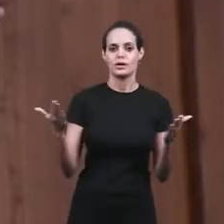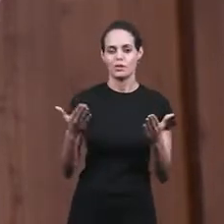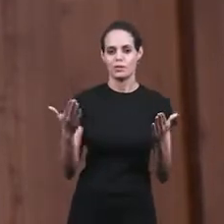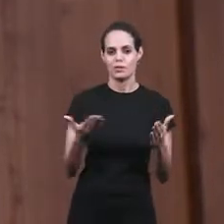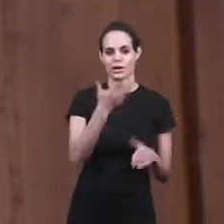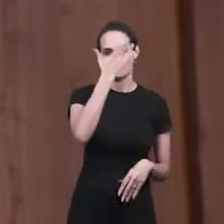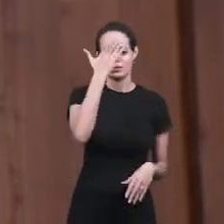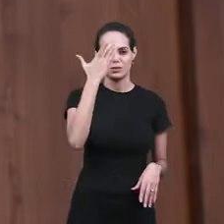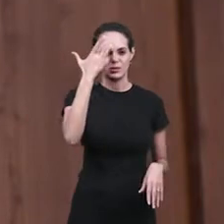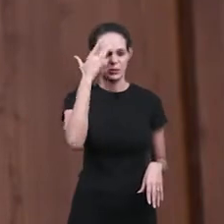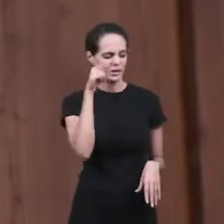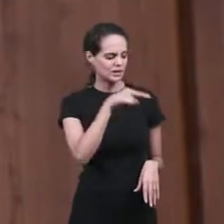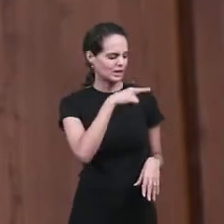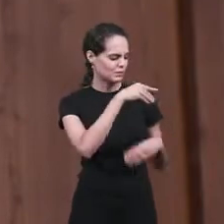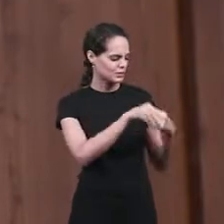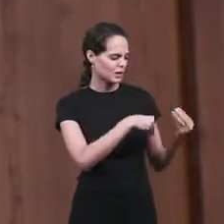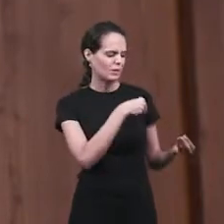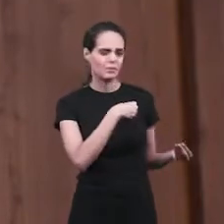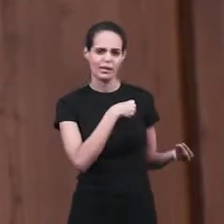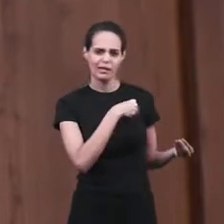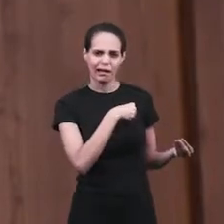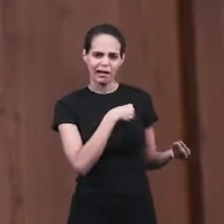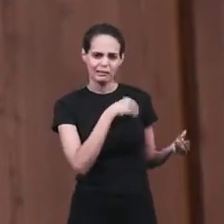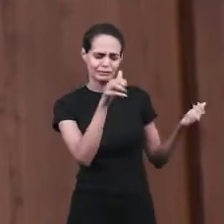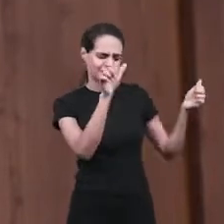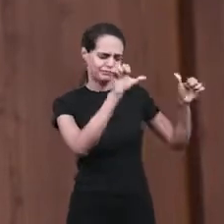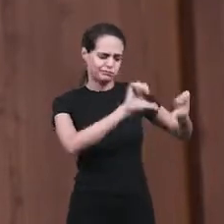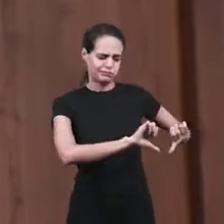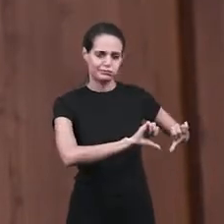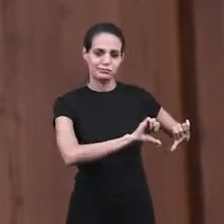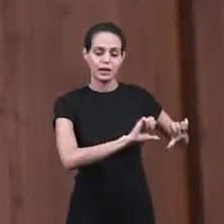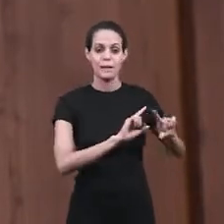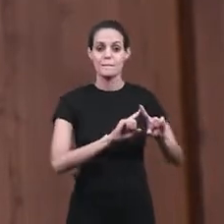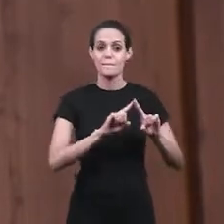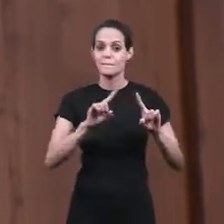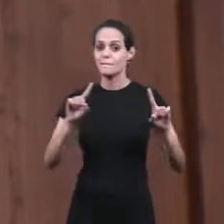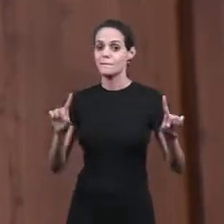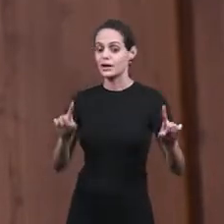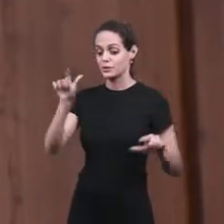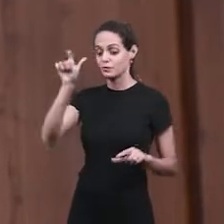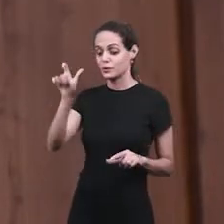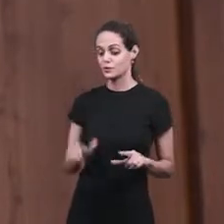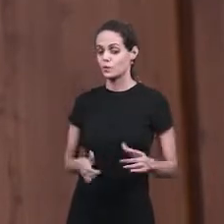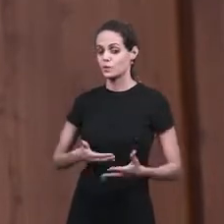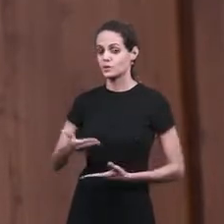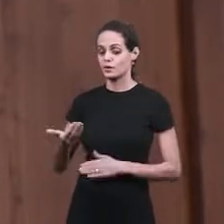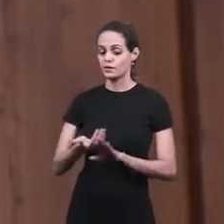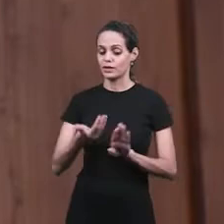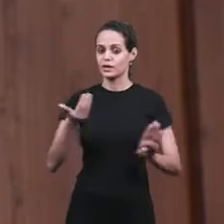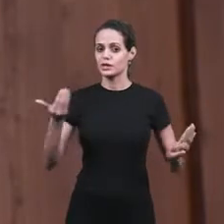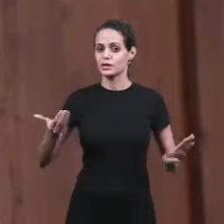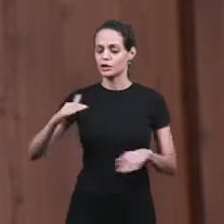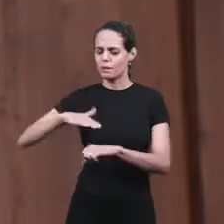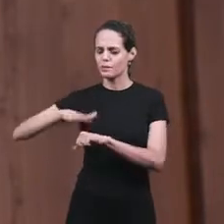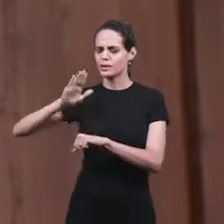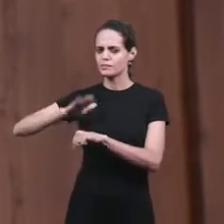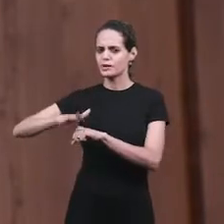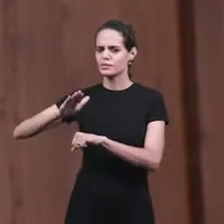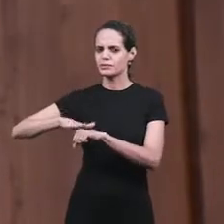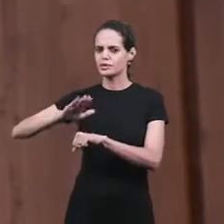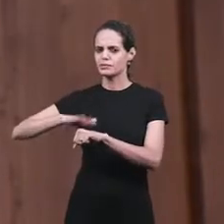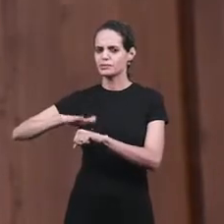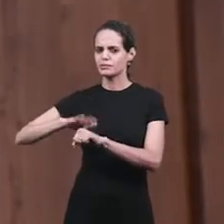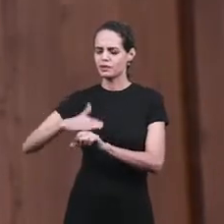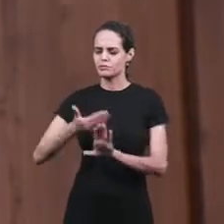aquello que está sucio se va a ensuciar, pero aquello que es santo se santifica más. Y ese tiene que ser el deseo de tu